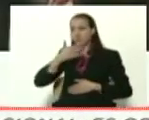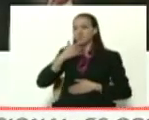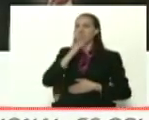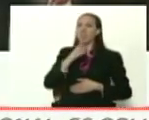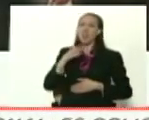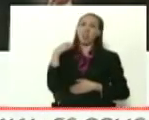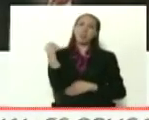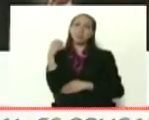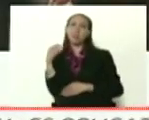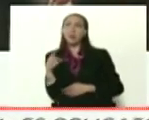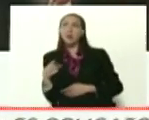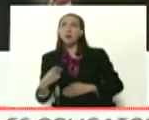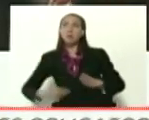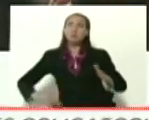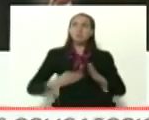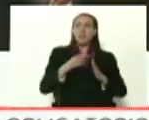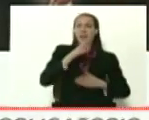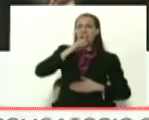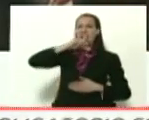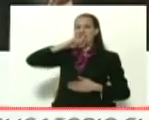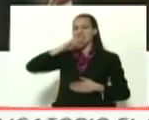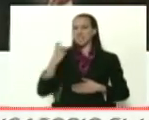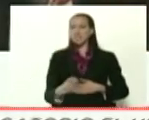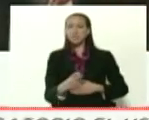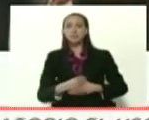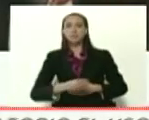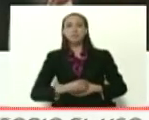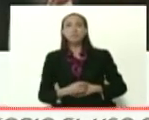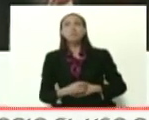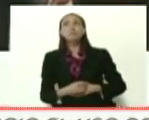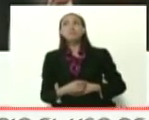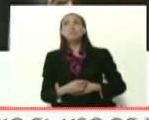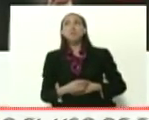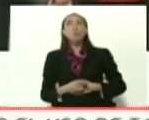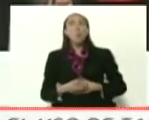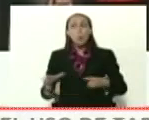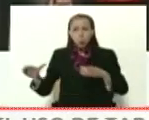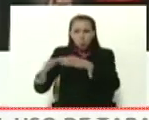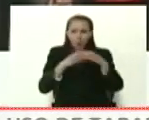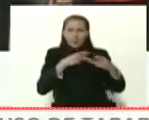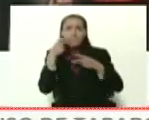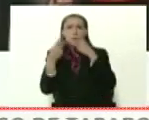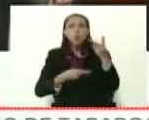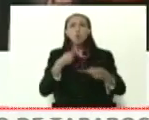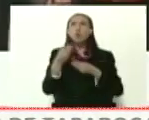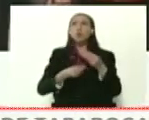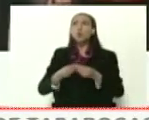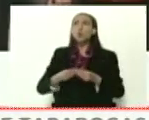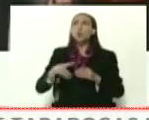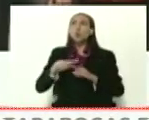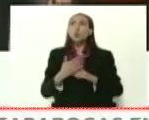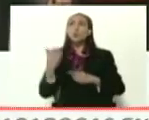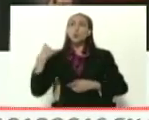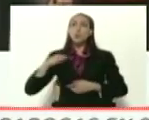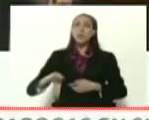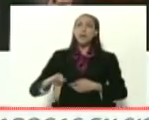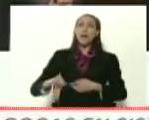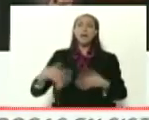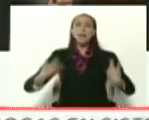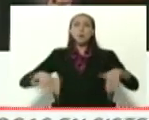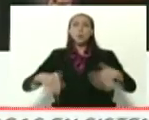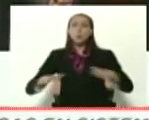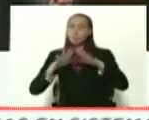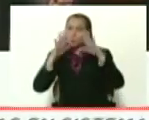negativas de odio, criminales que pretenden politizar esta grave situación, esta grave crisis